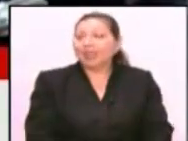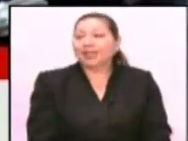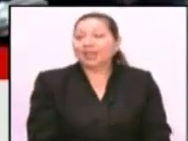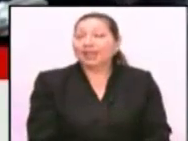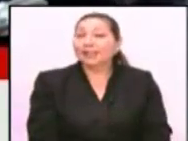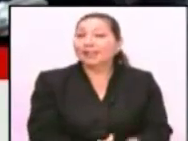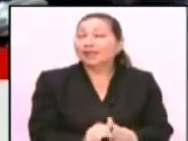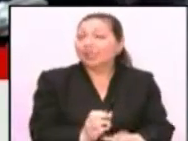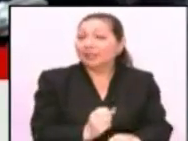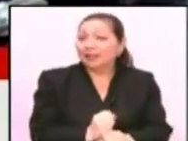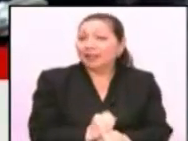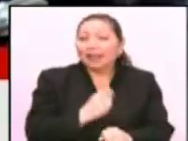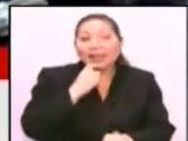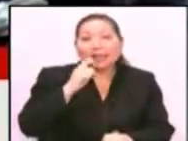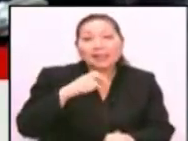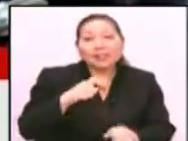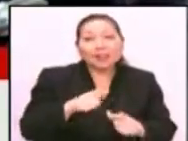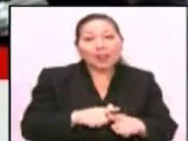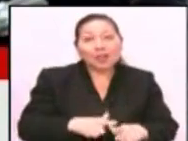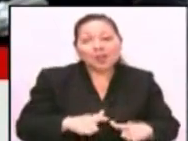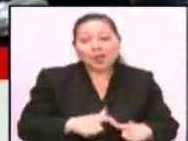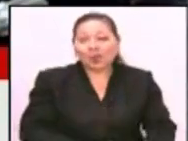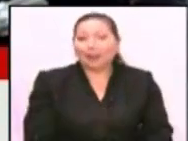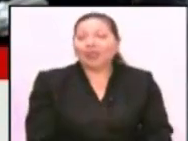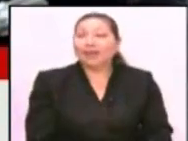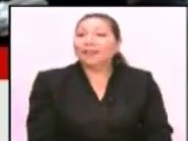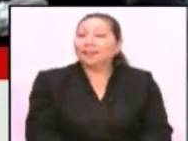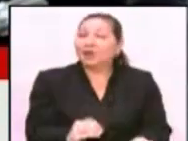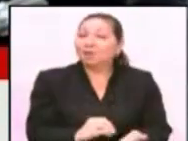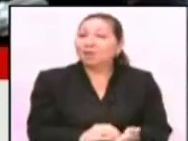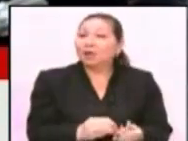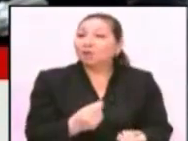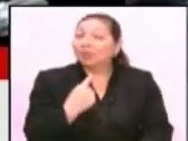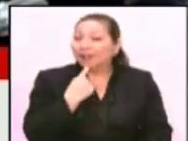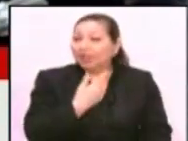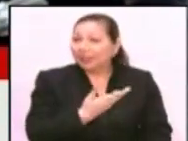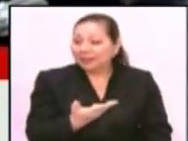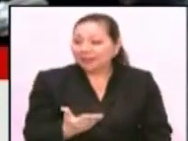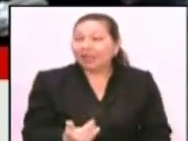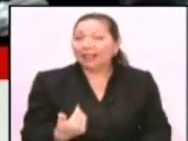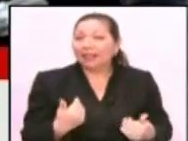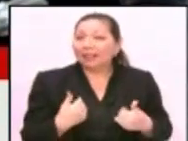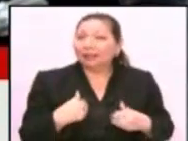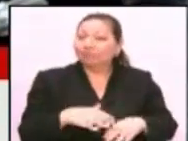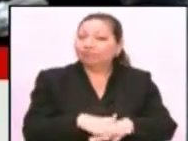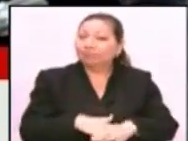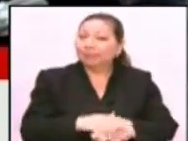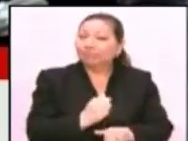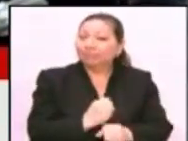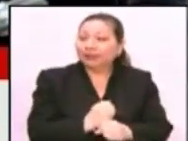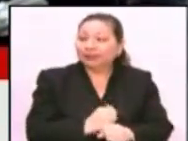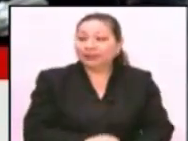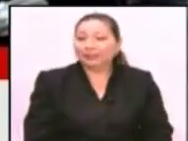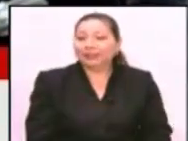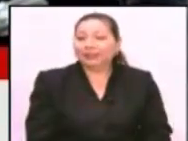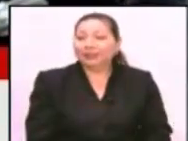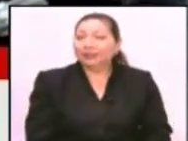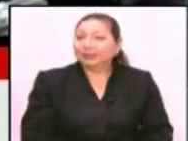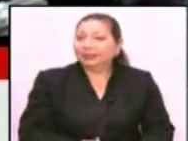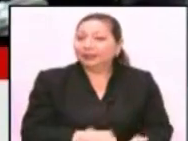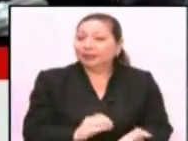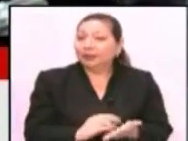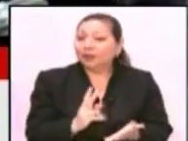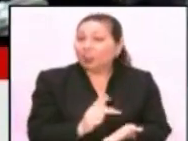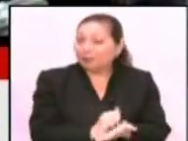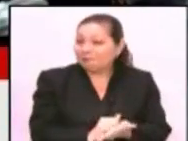operadores se adapten a las necesidades locales. Y además que, como les comentaba, tienen un plan de trabajo inicial. Y si ellos después